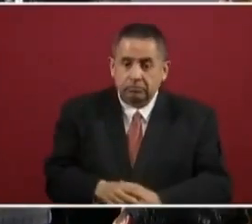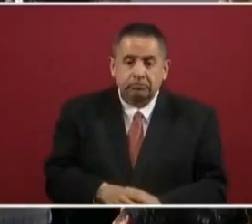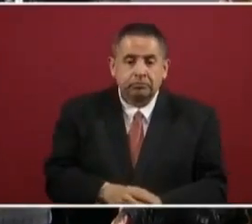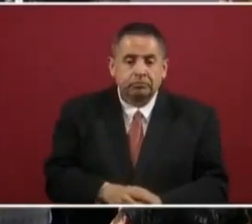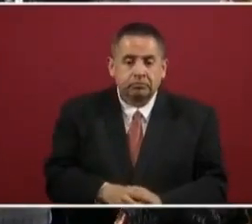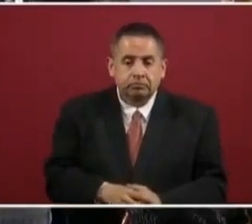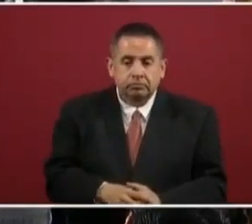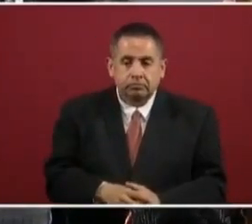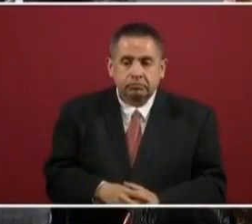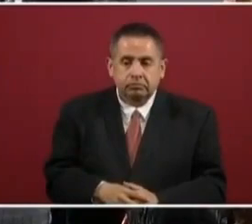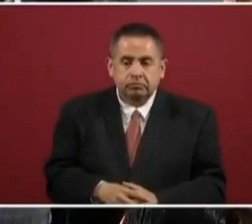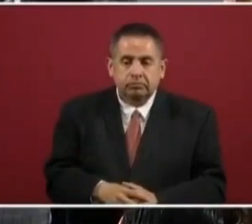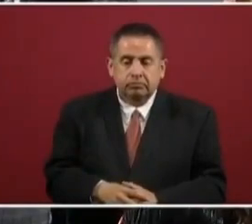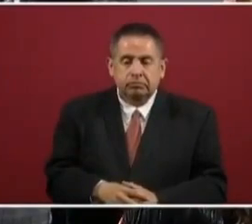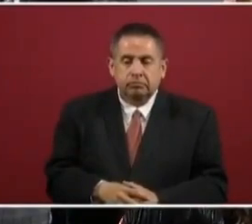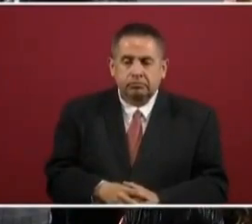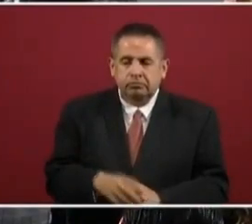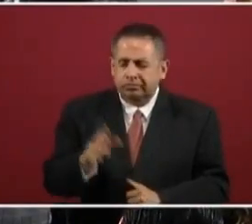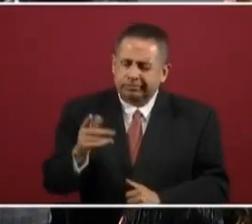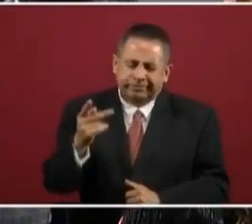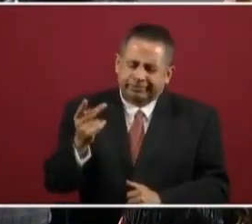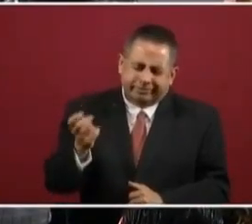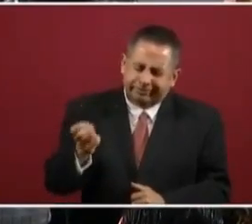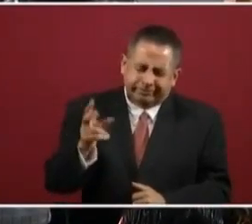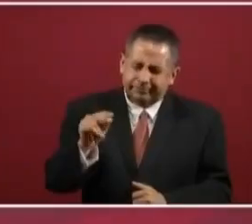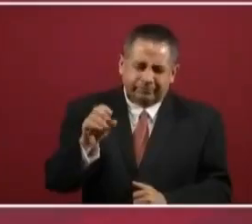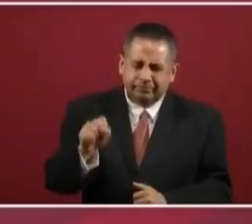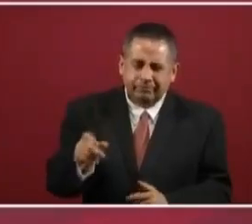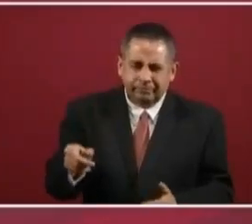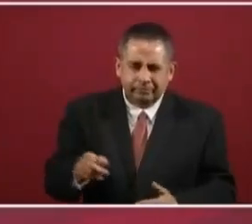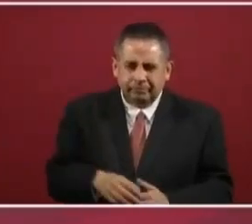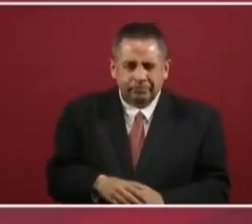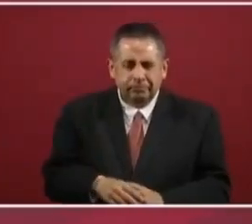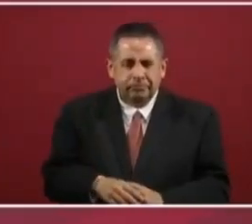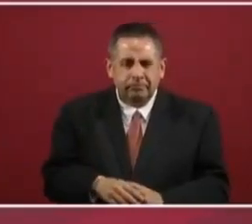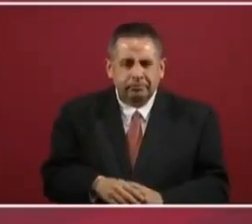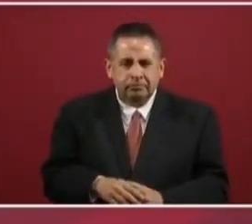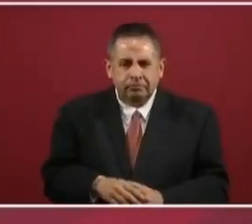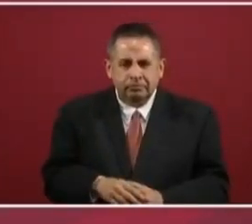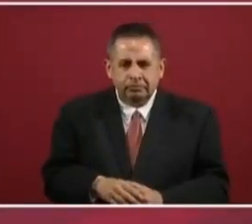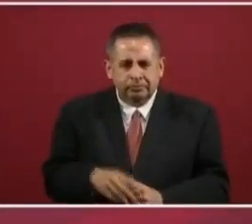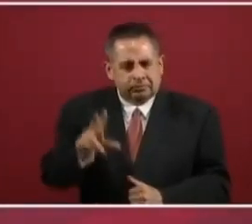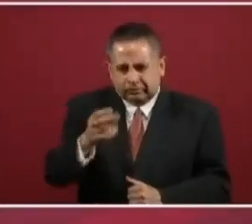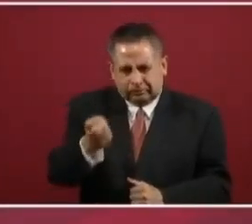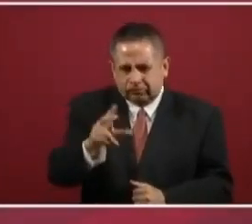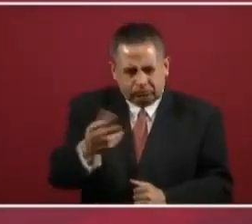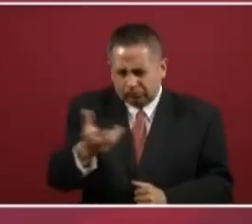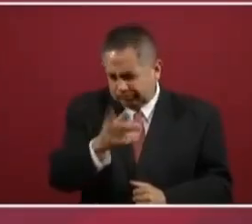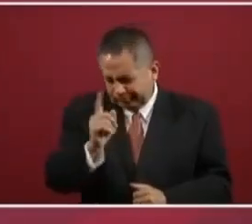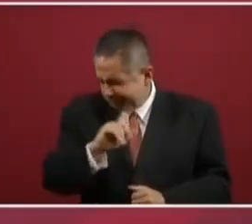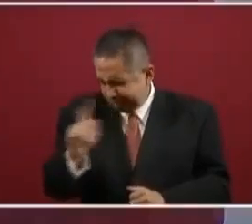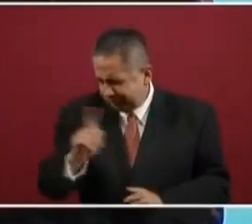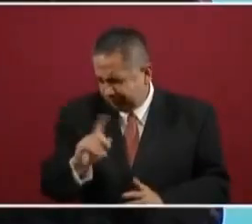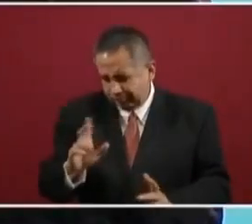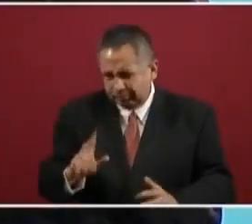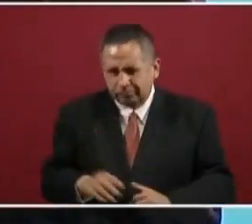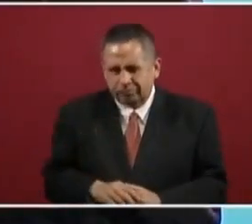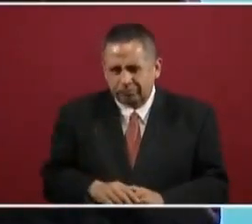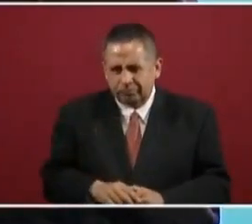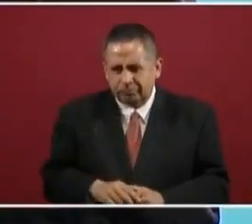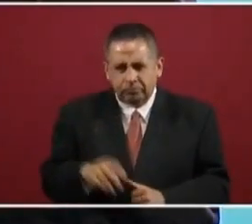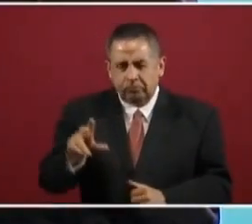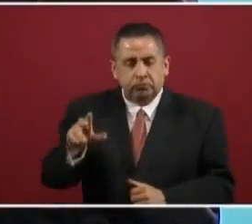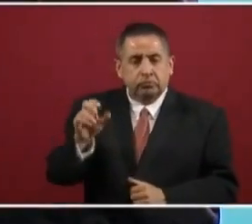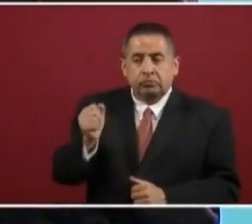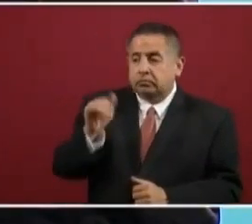incapaz Sí sí pero eso no se este no se hace este no